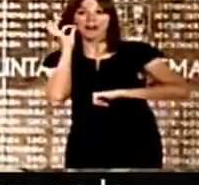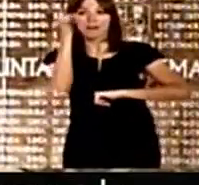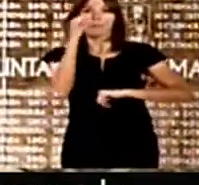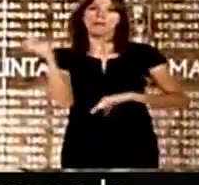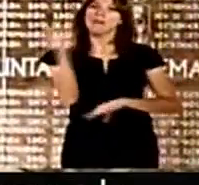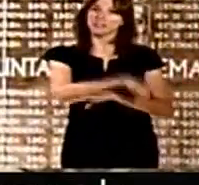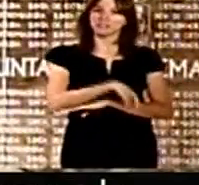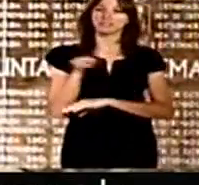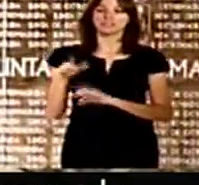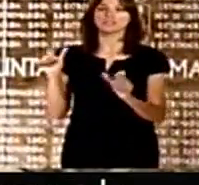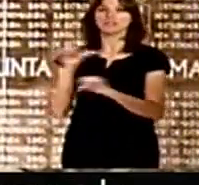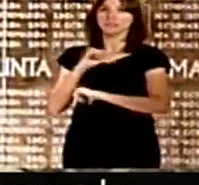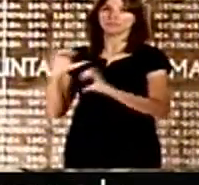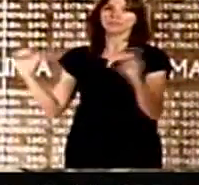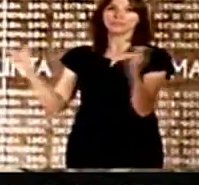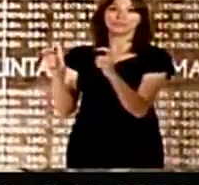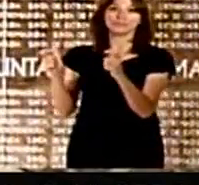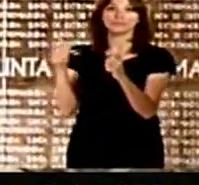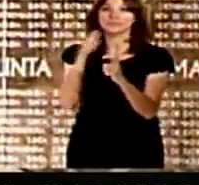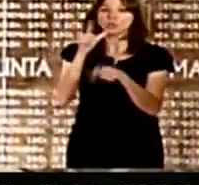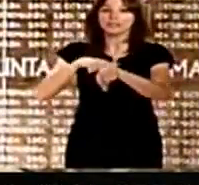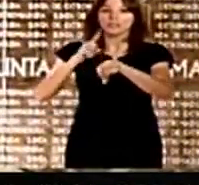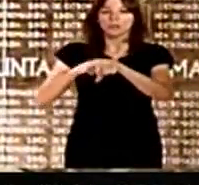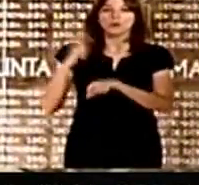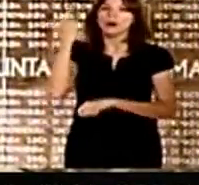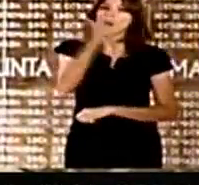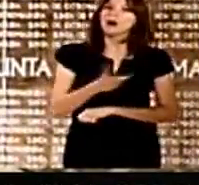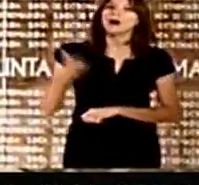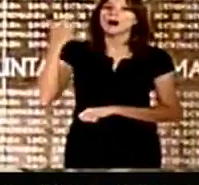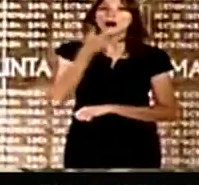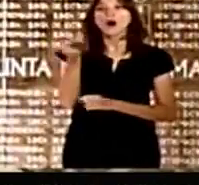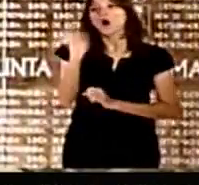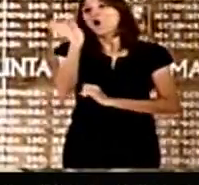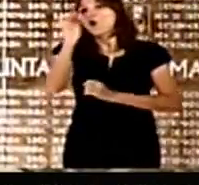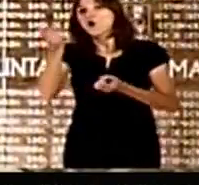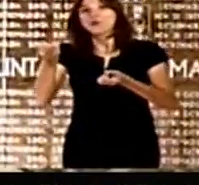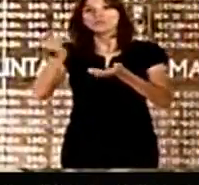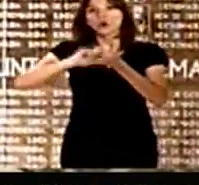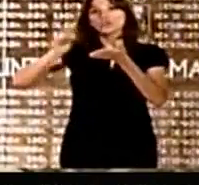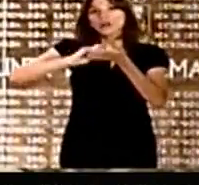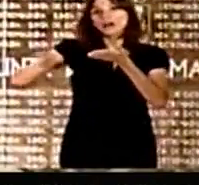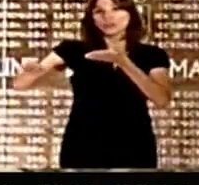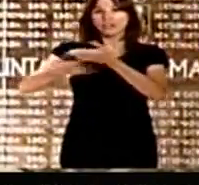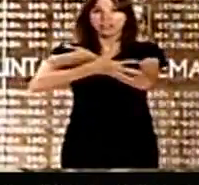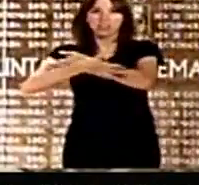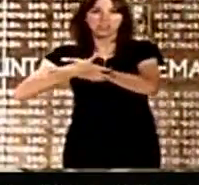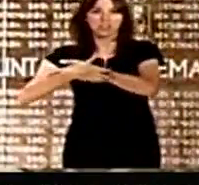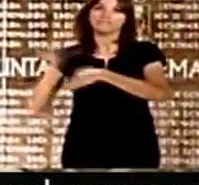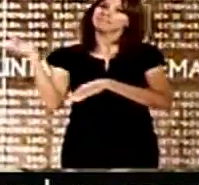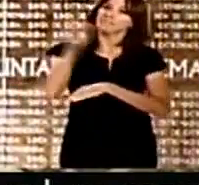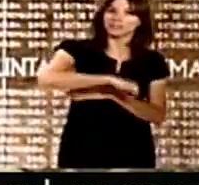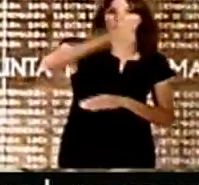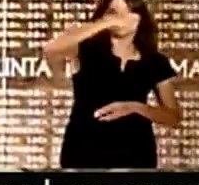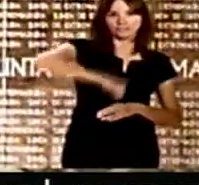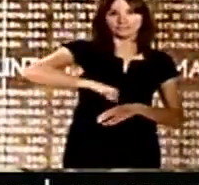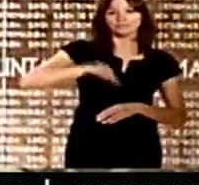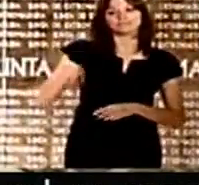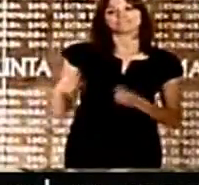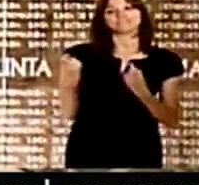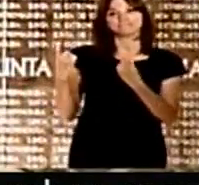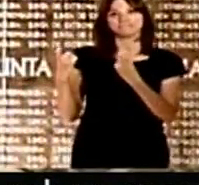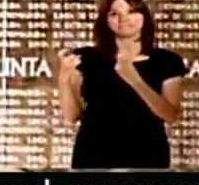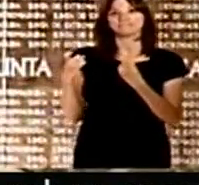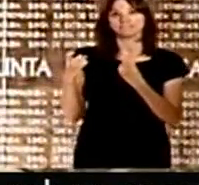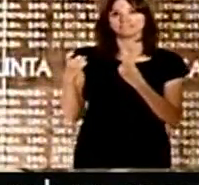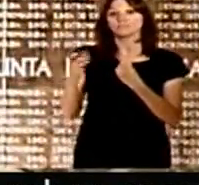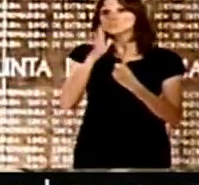masculinas y que la temporalidad y la precariedad en el empleo femenino es mayor que en el empleo masculino. De ahí la necesidad, como así recoge